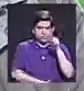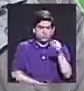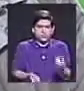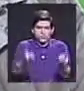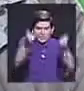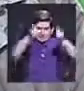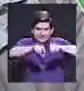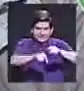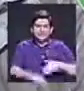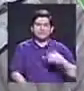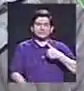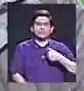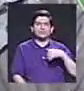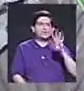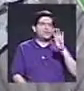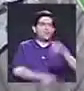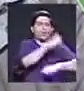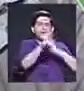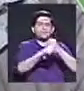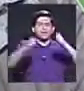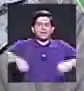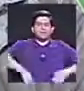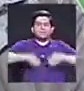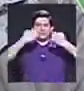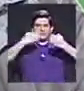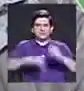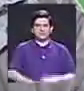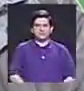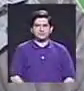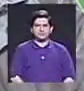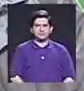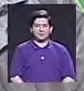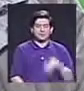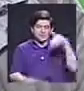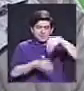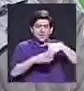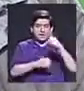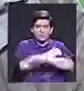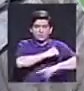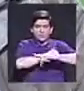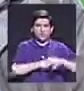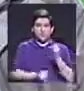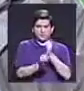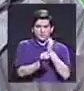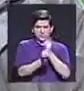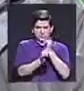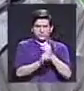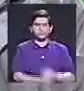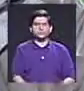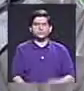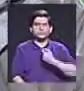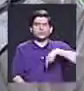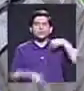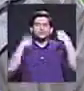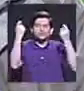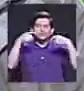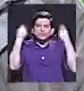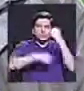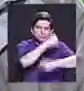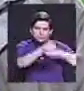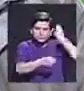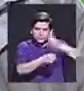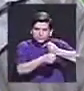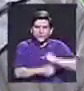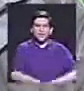Educación Especial cumple 40 años de existencia en la vida institucional del país, y queremos celebrar este